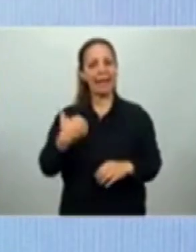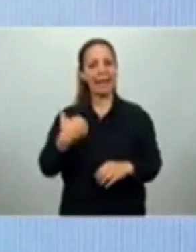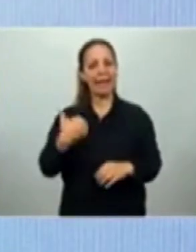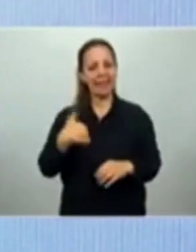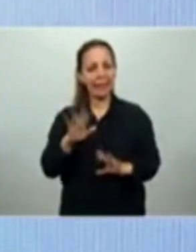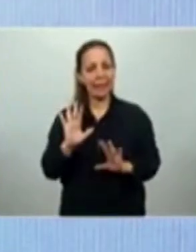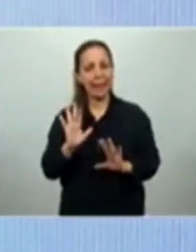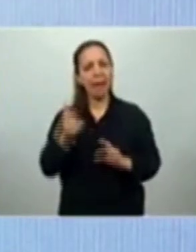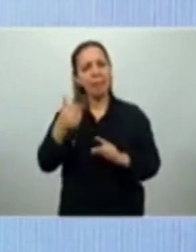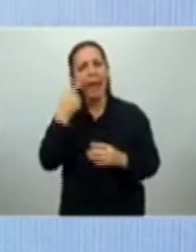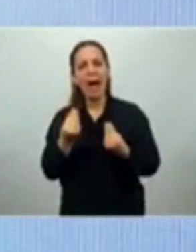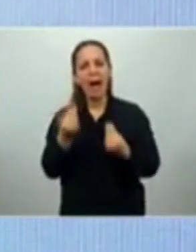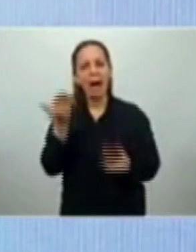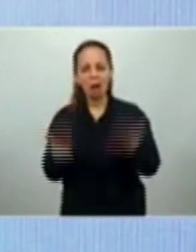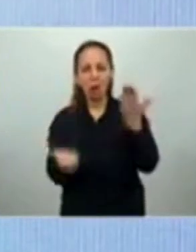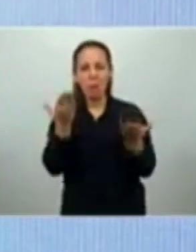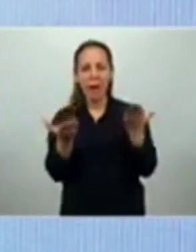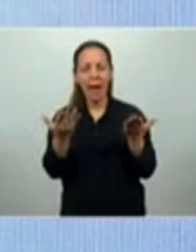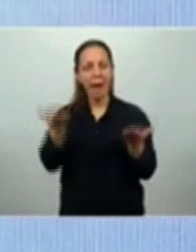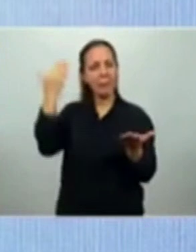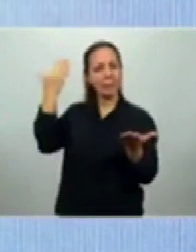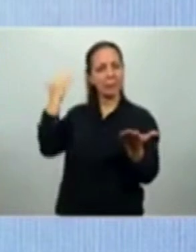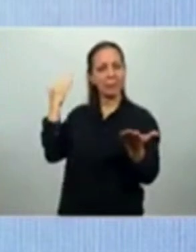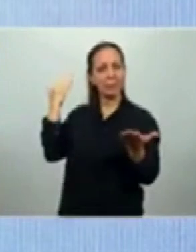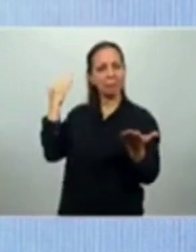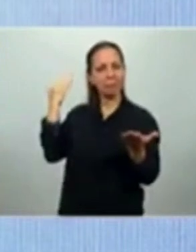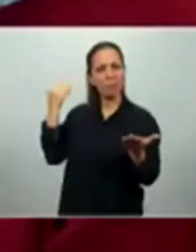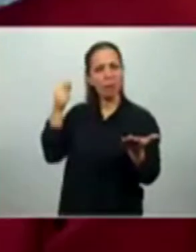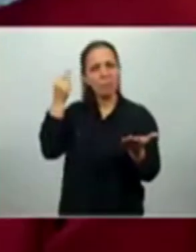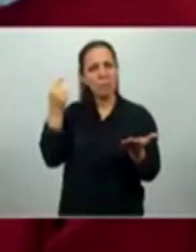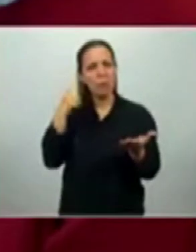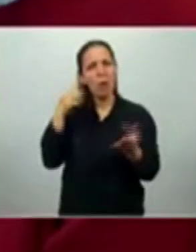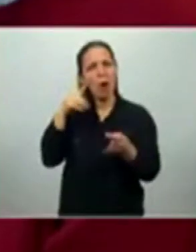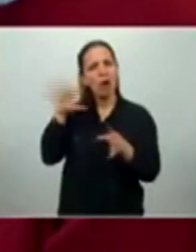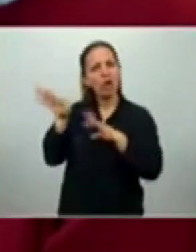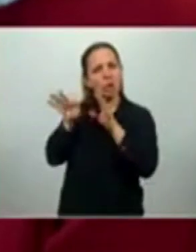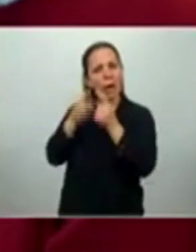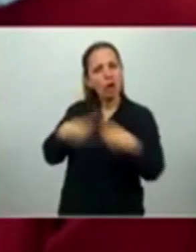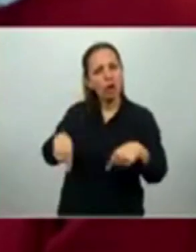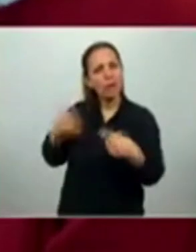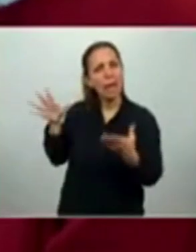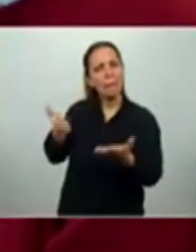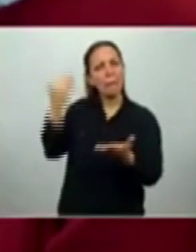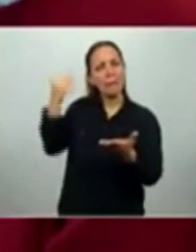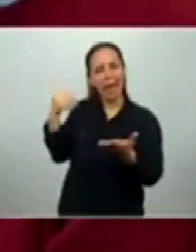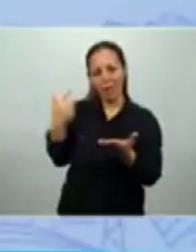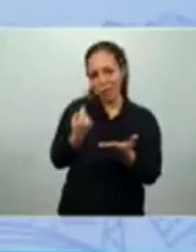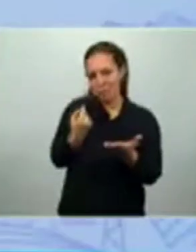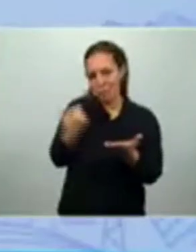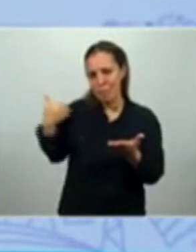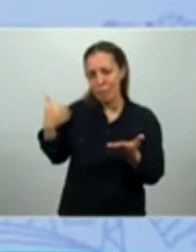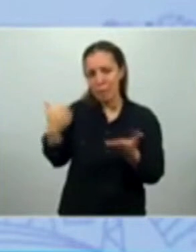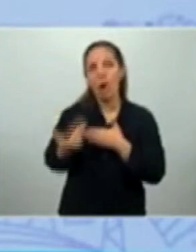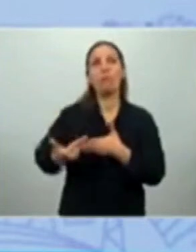para evaluar un poco el pasado, por supuesto, para recapitular el pasado reciente y el pasado también